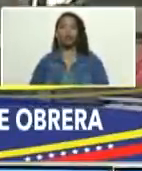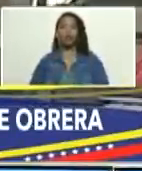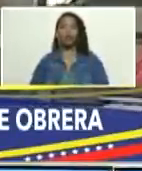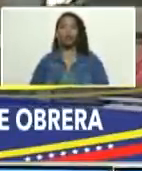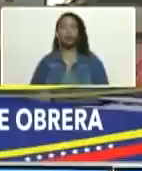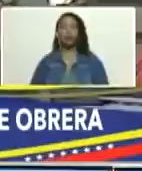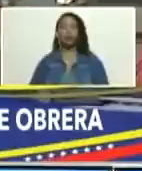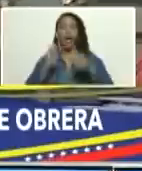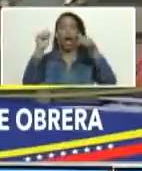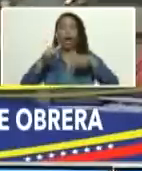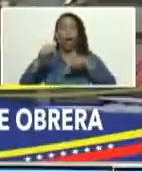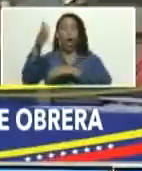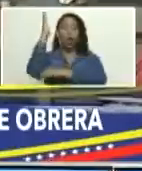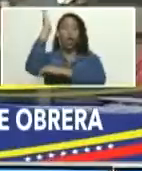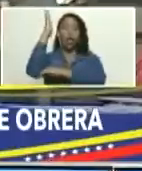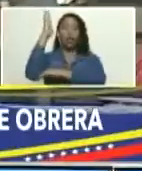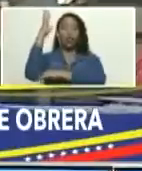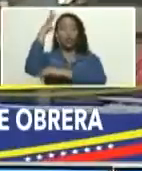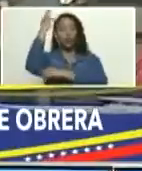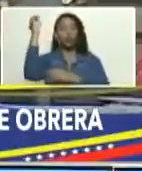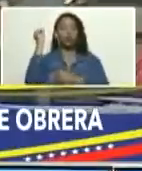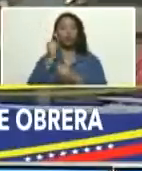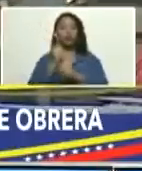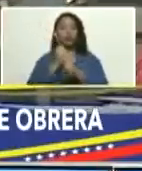este Congreso de Trabajadores